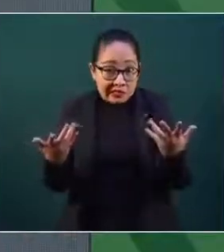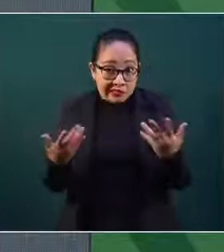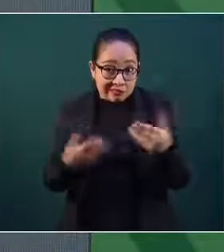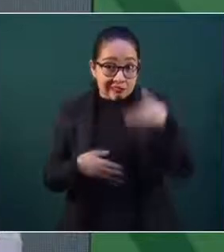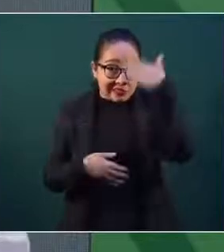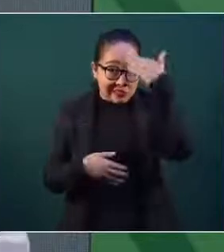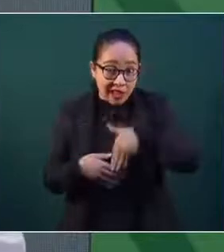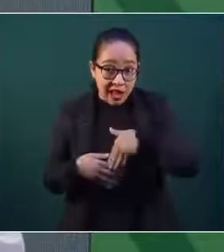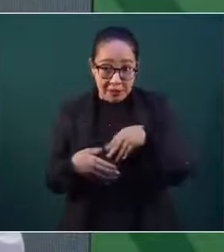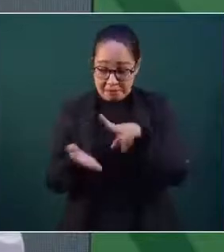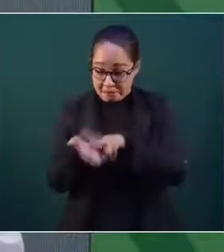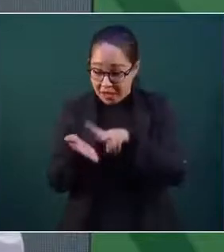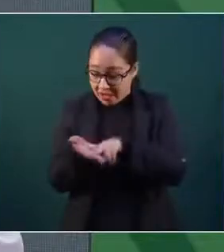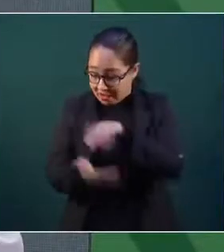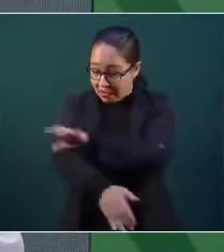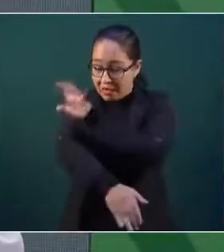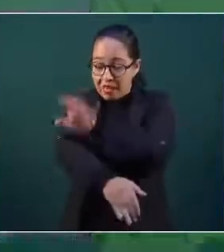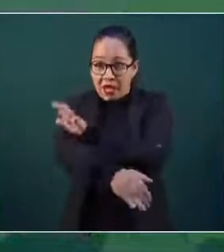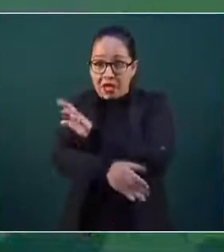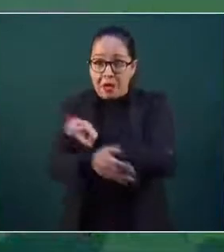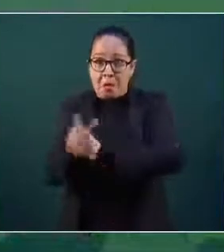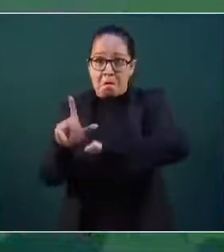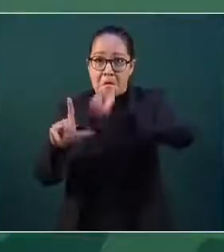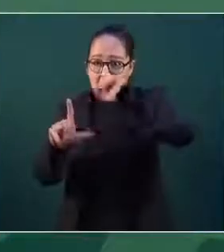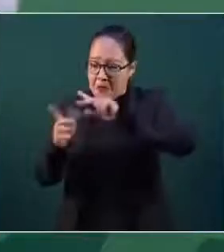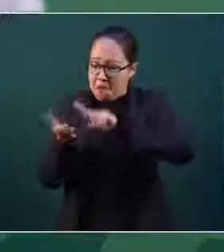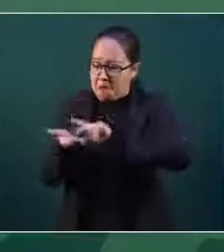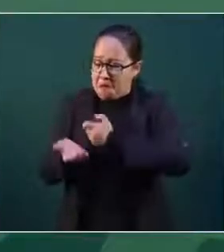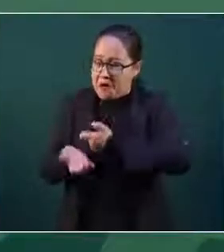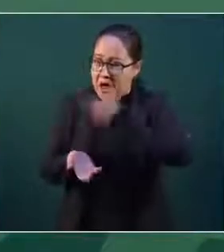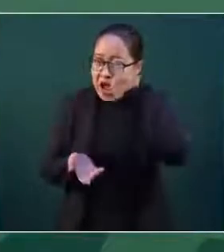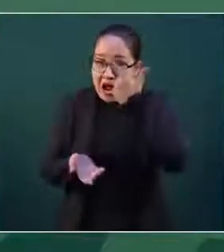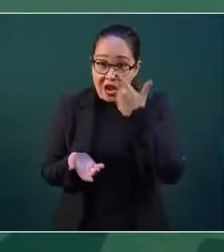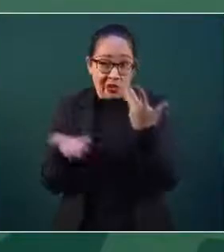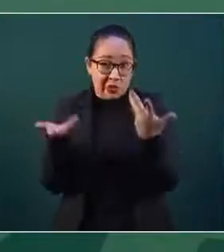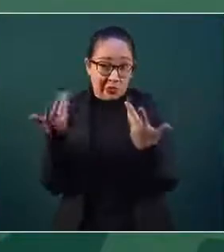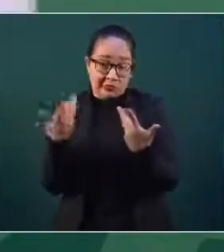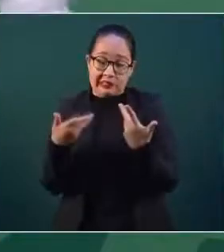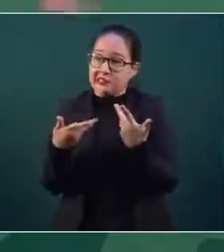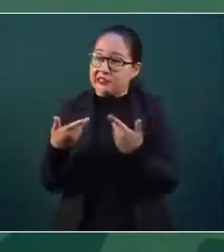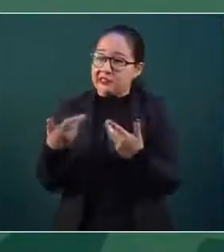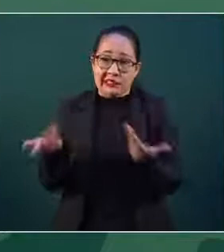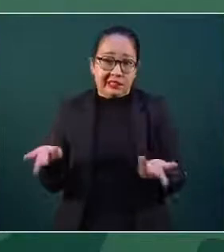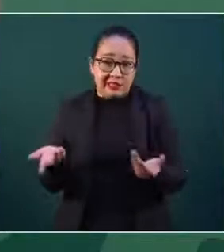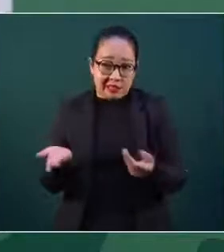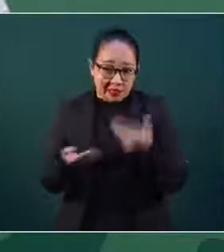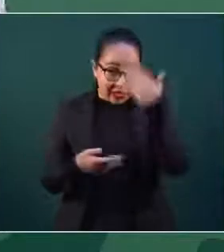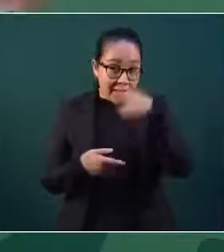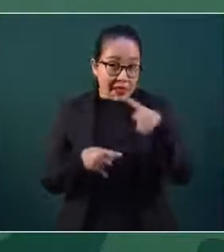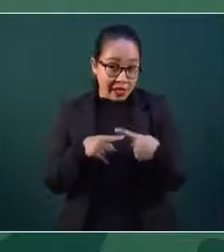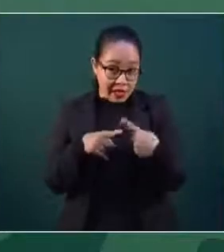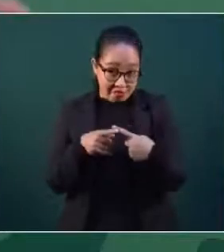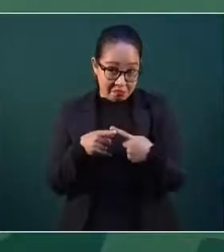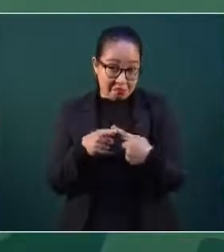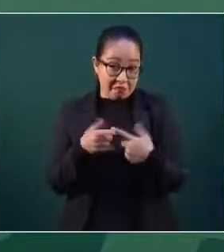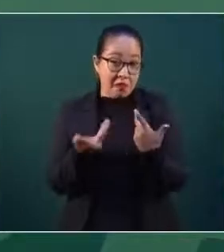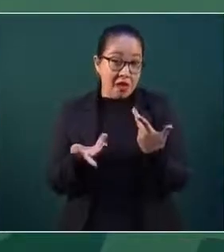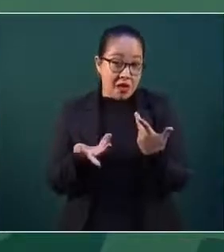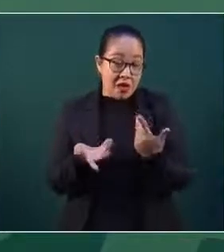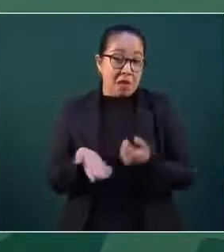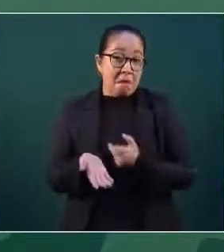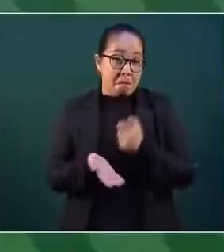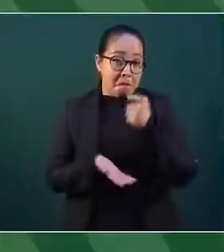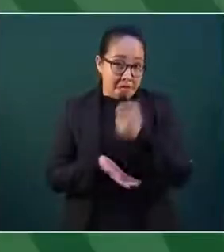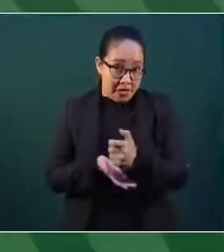las tarifas. ¿Saben quiénes pagaban menos? Y siguen pagando menos, porque todavía me falta